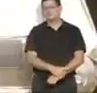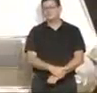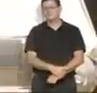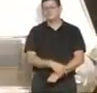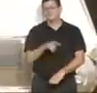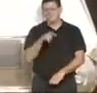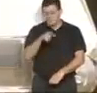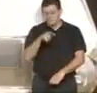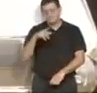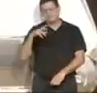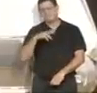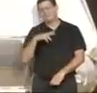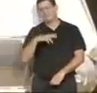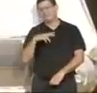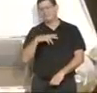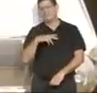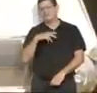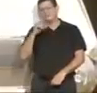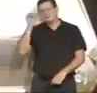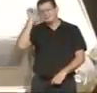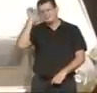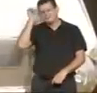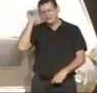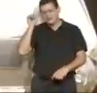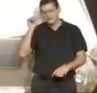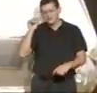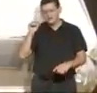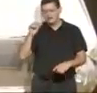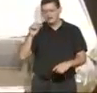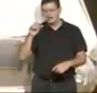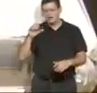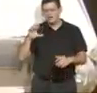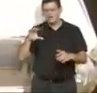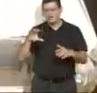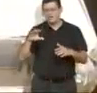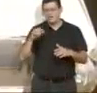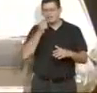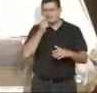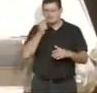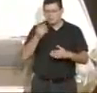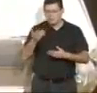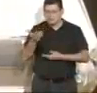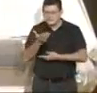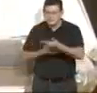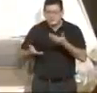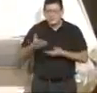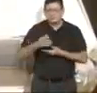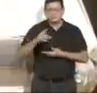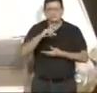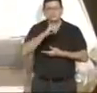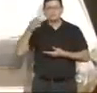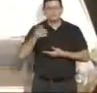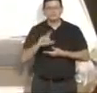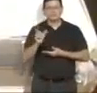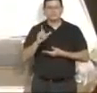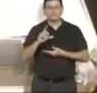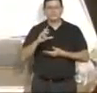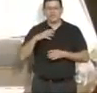tienen una relación o incompleta, o